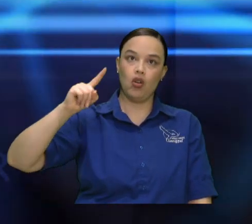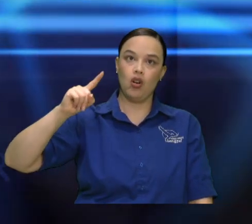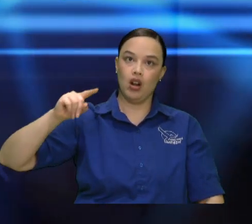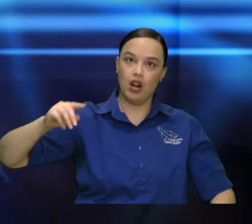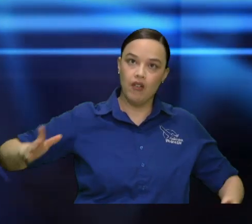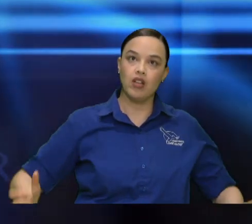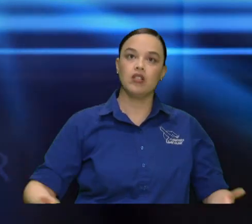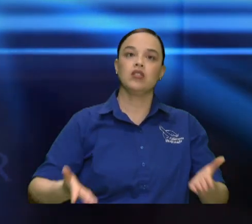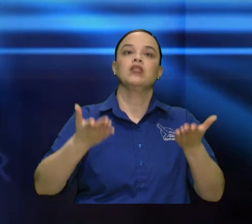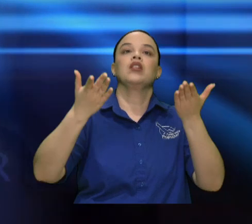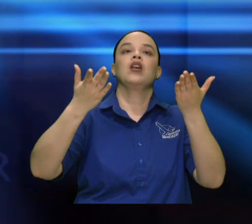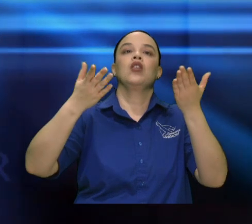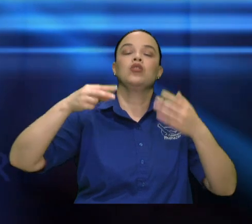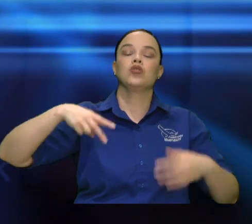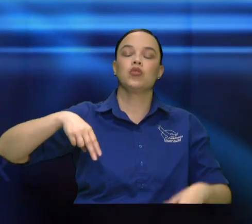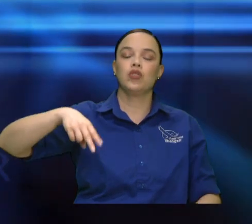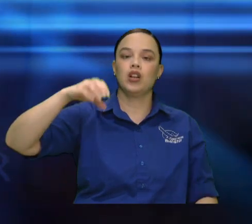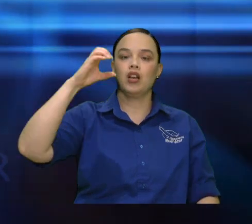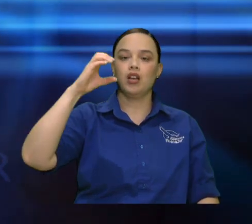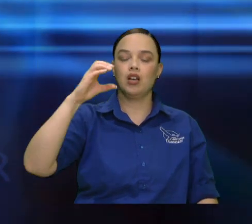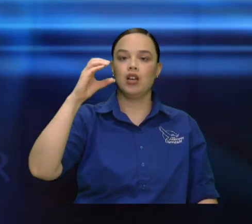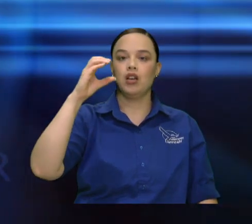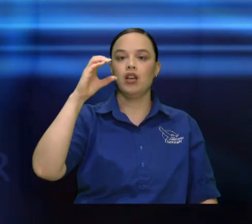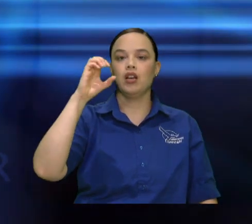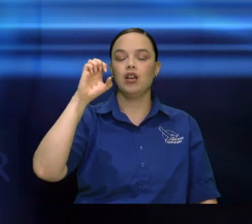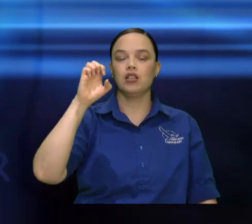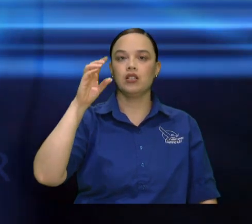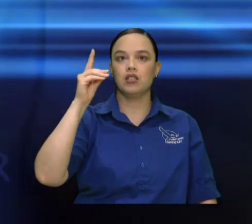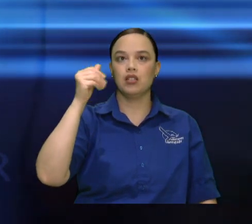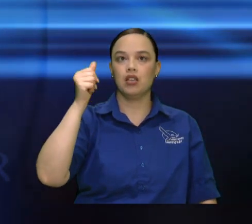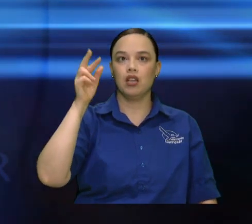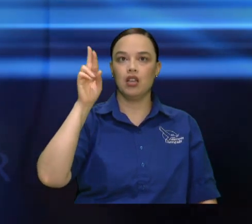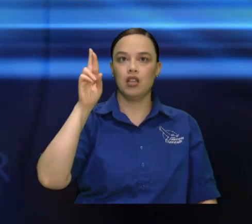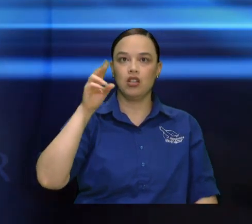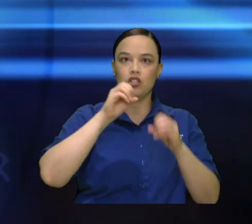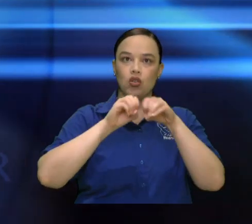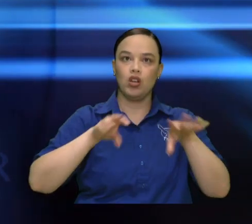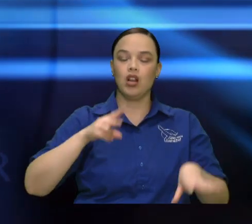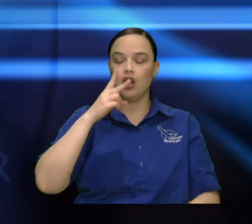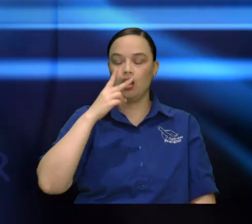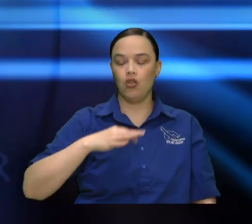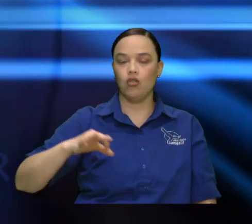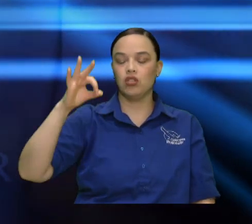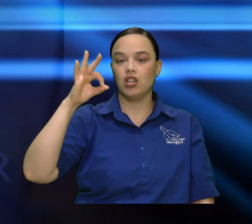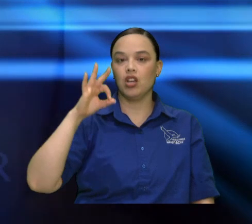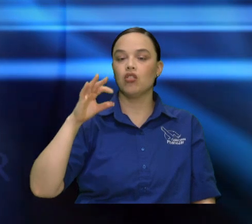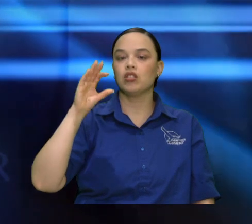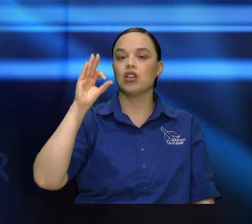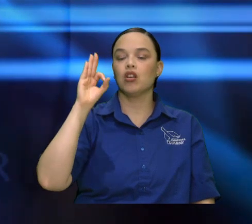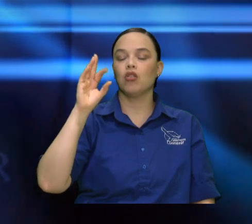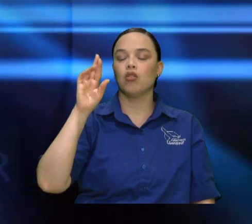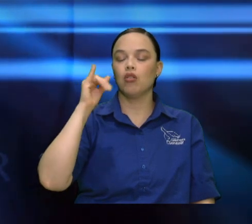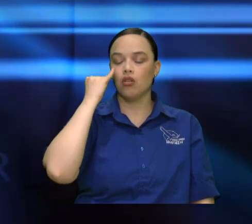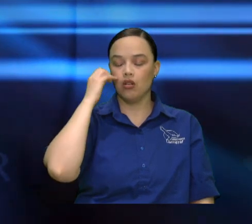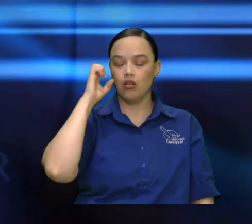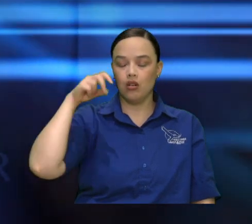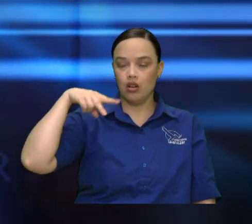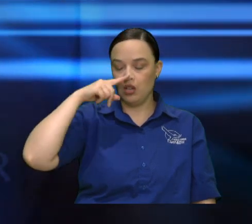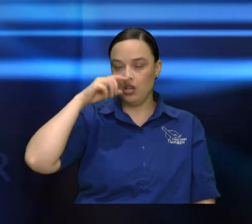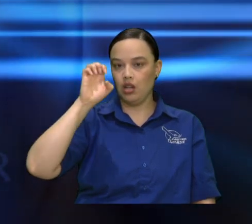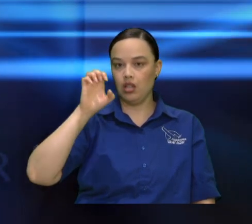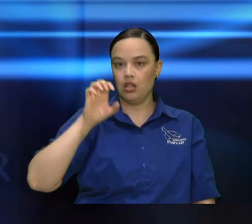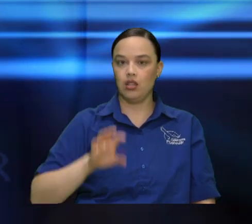su vida se dar y destruir a los hijos del oriente a los renuevos del pasado amado